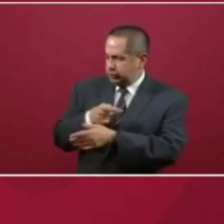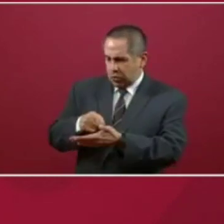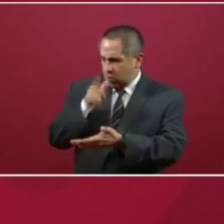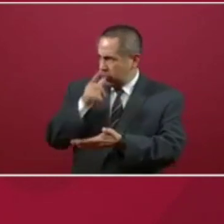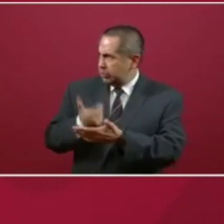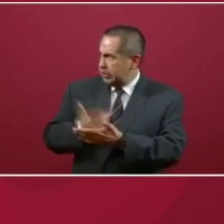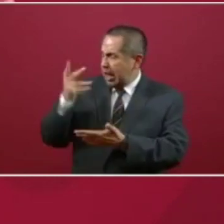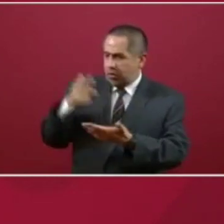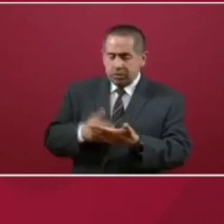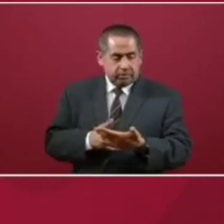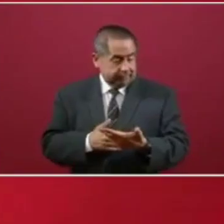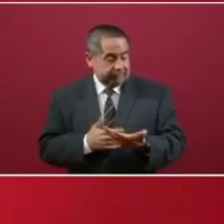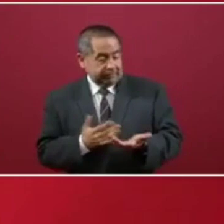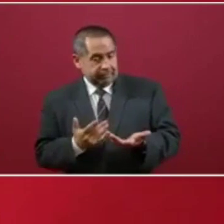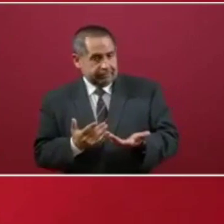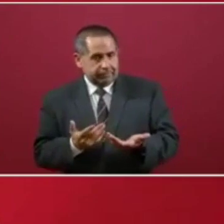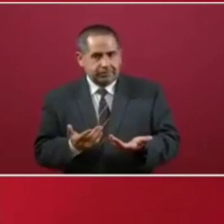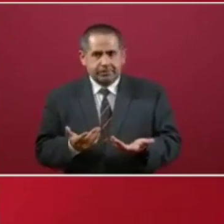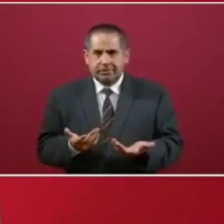Entonces,